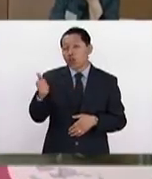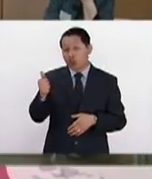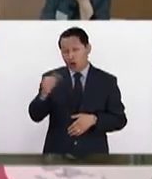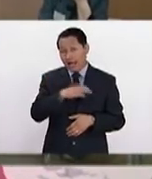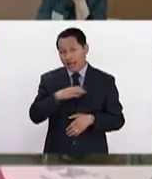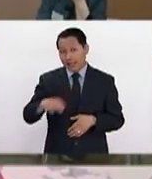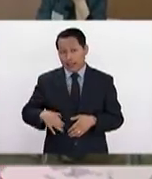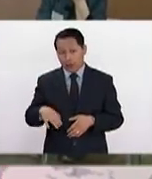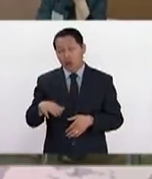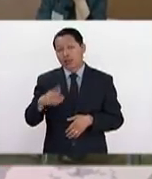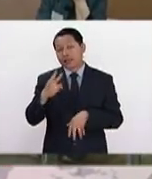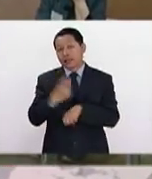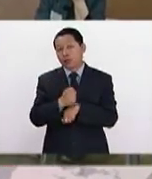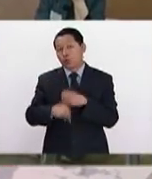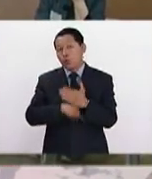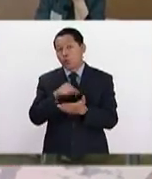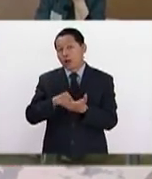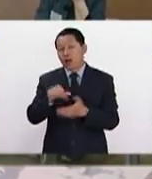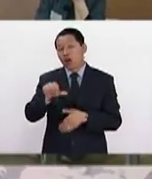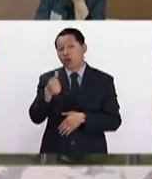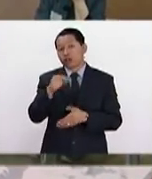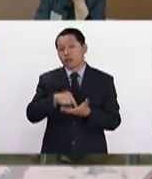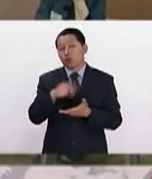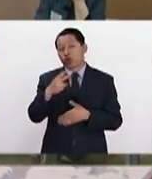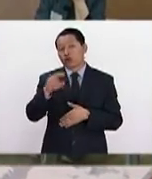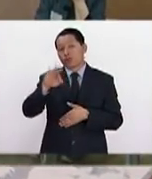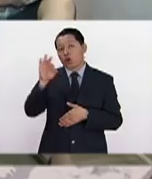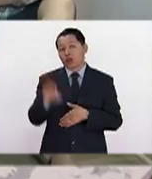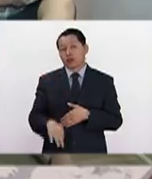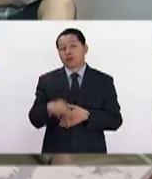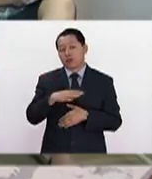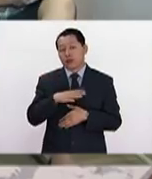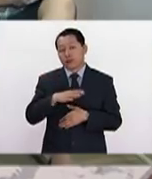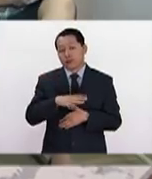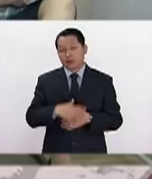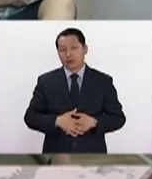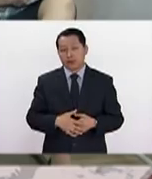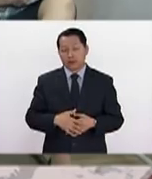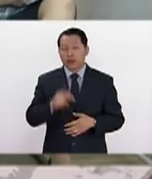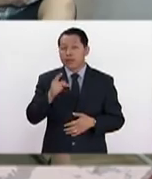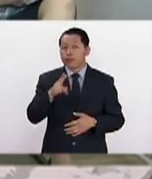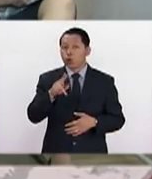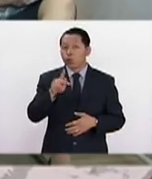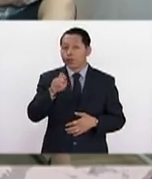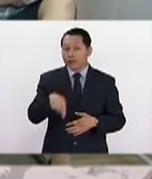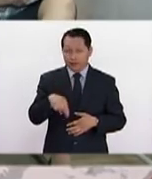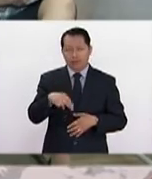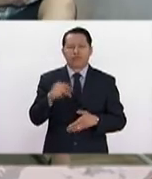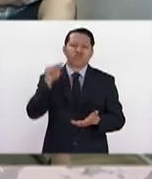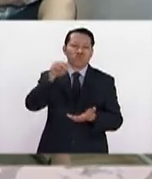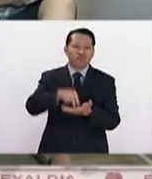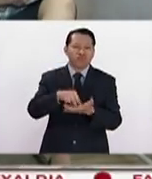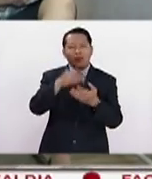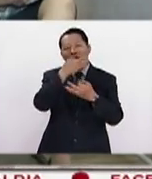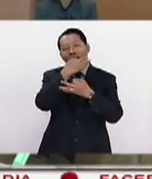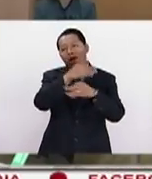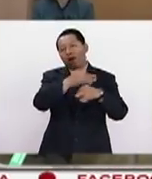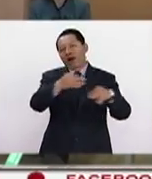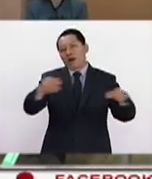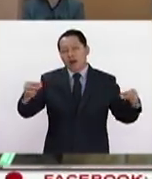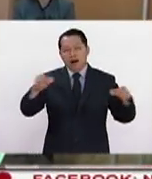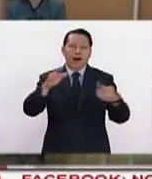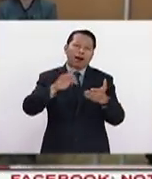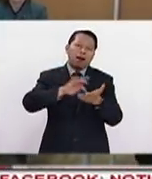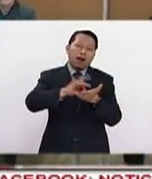Grudinin obtuvo el segundo lugar con solo 11.2% de la votación. Putin dio las gracias a las millones de personas